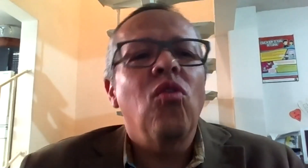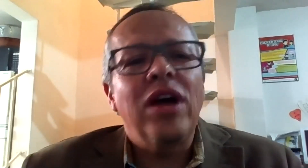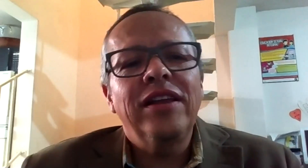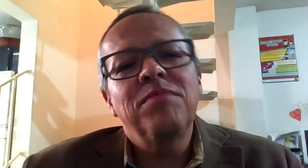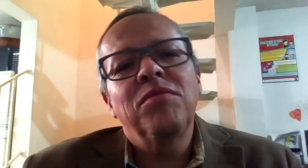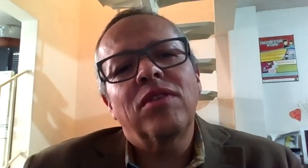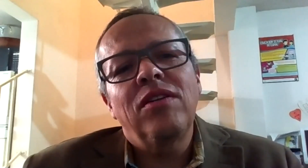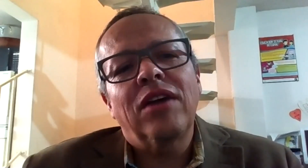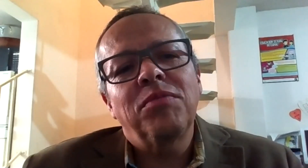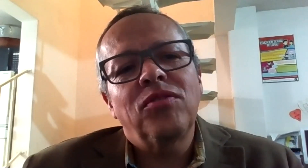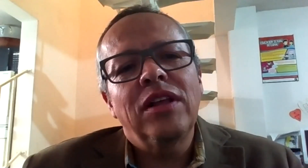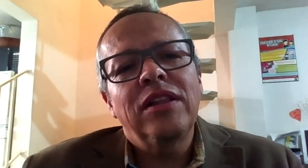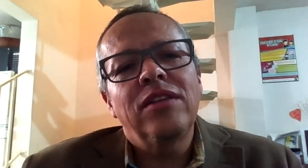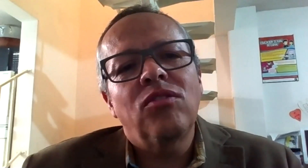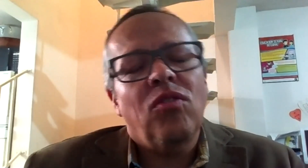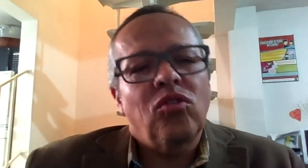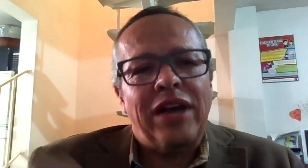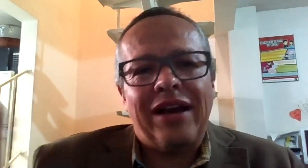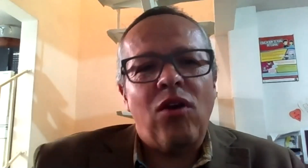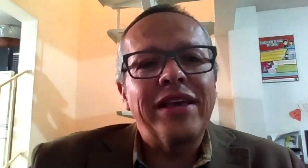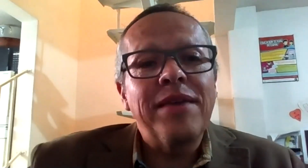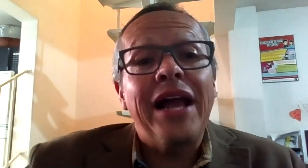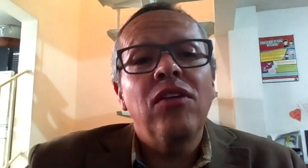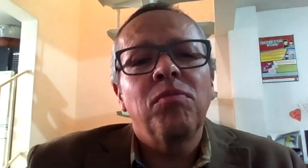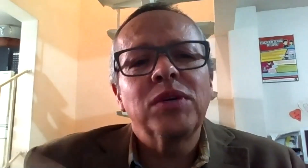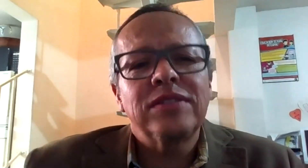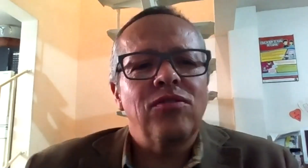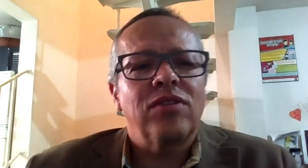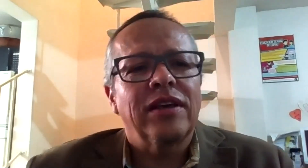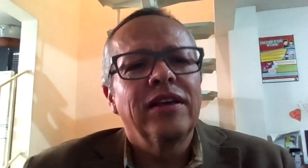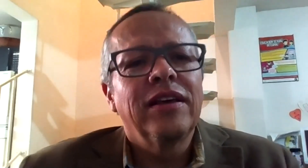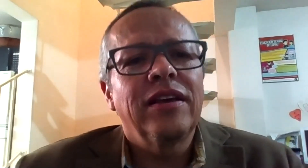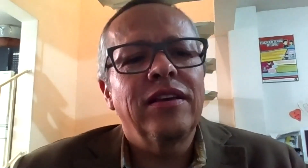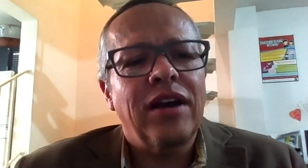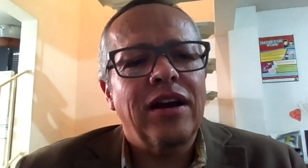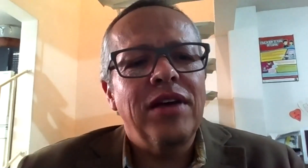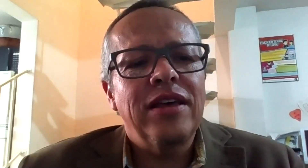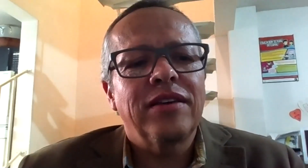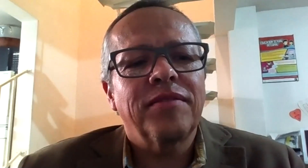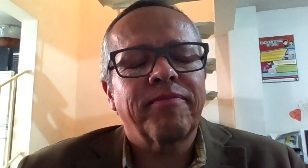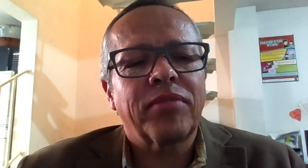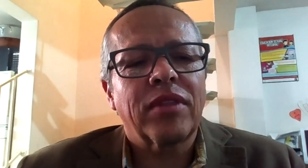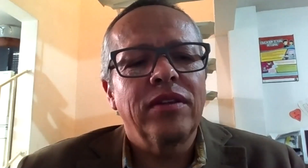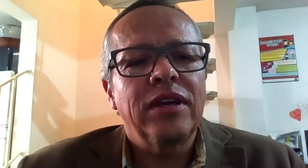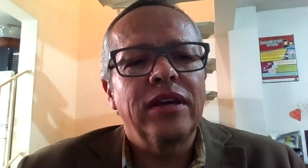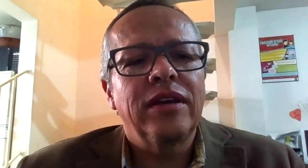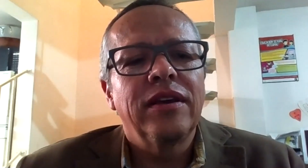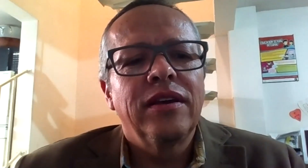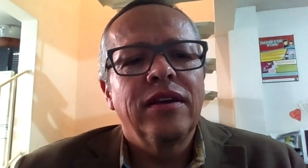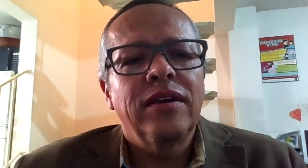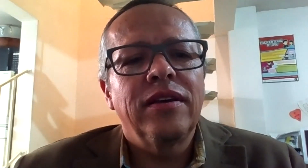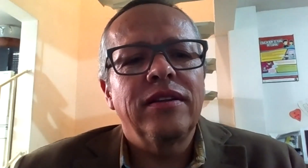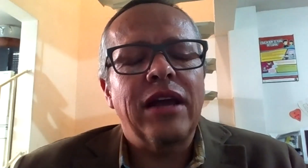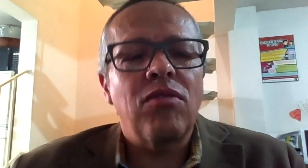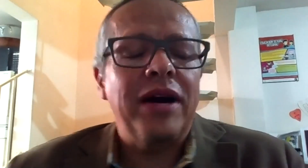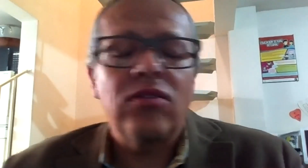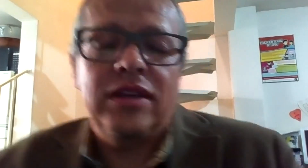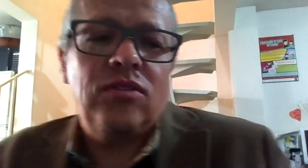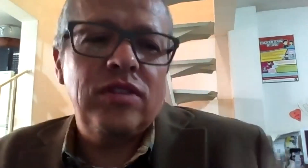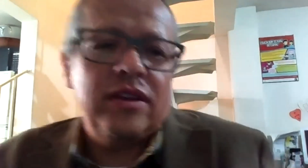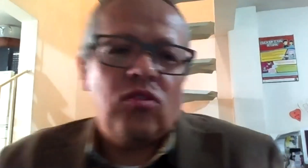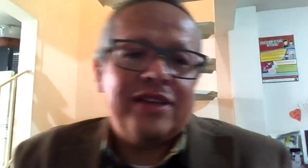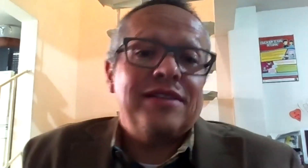sino se pueden hacer revisiones derivadas de actos de investigación. O sea, si ya hay una denuncia y si lo que